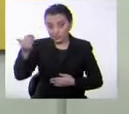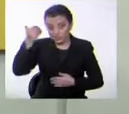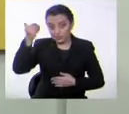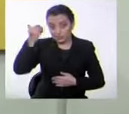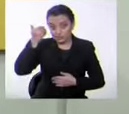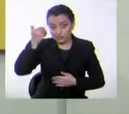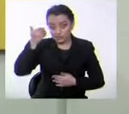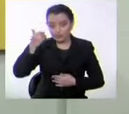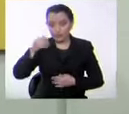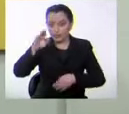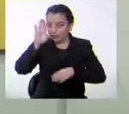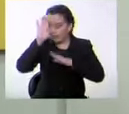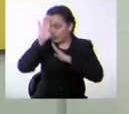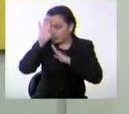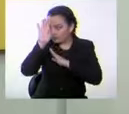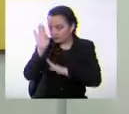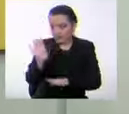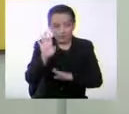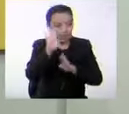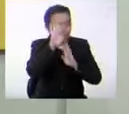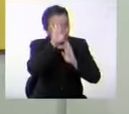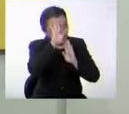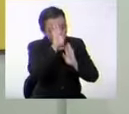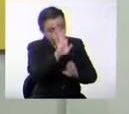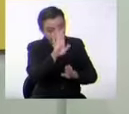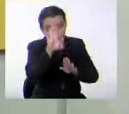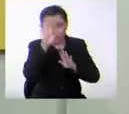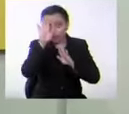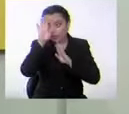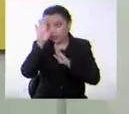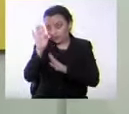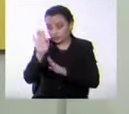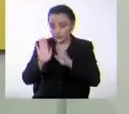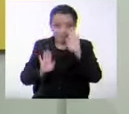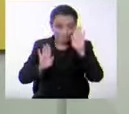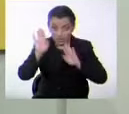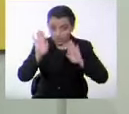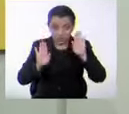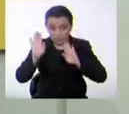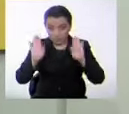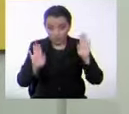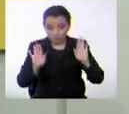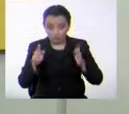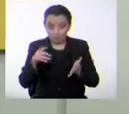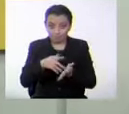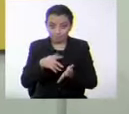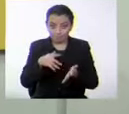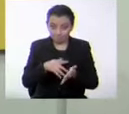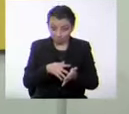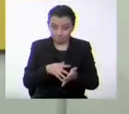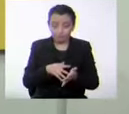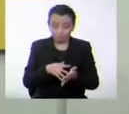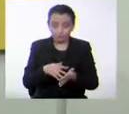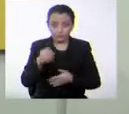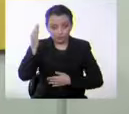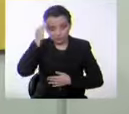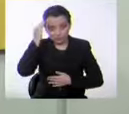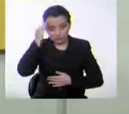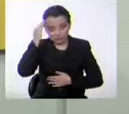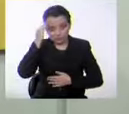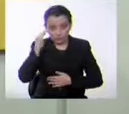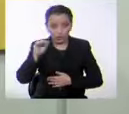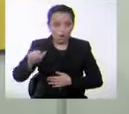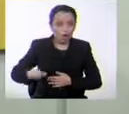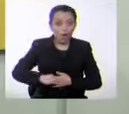que respetar las leyes, hay que ser participativos también, defender la democracia y conocer que hay otros